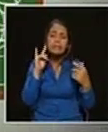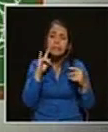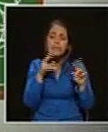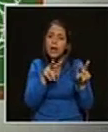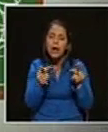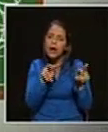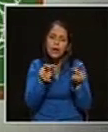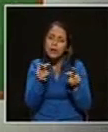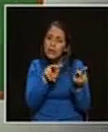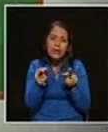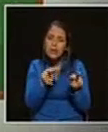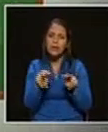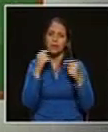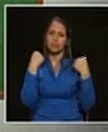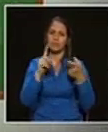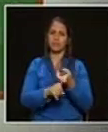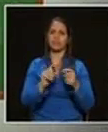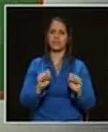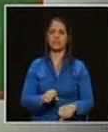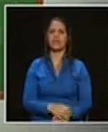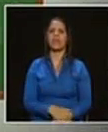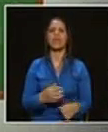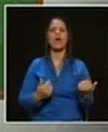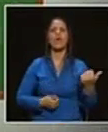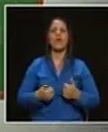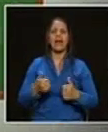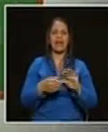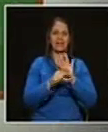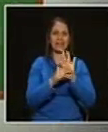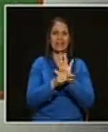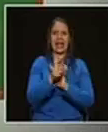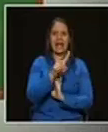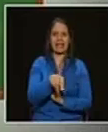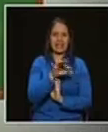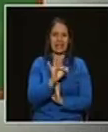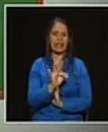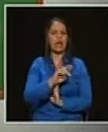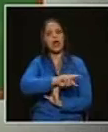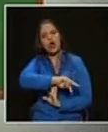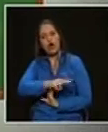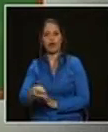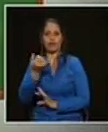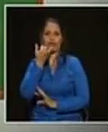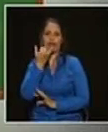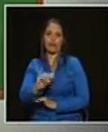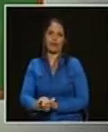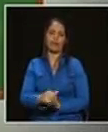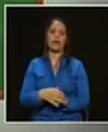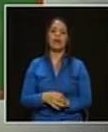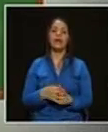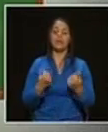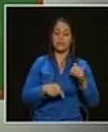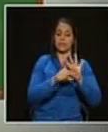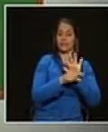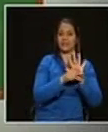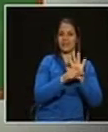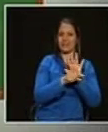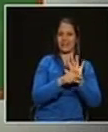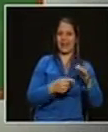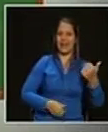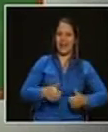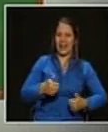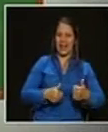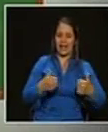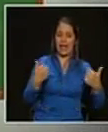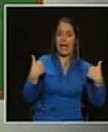puedan comprender lo que se dice. Subtitulación ST se utiliza para entender otro idioma, a diferencia del closed caption que describen los